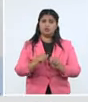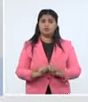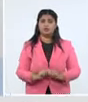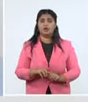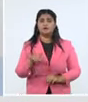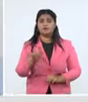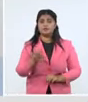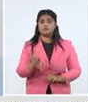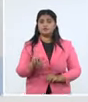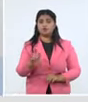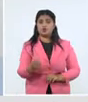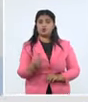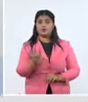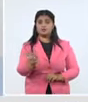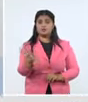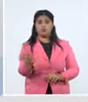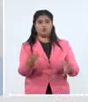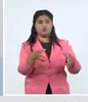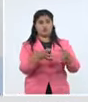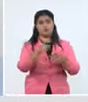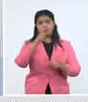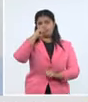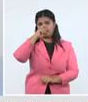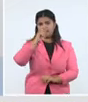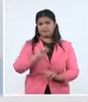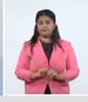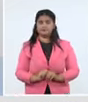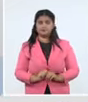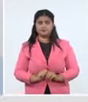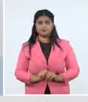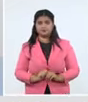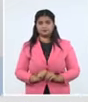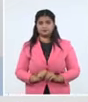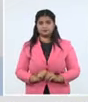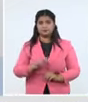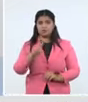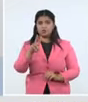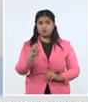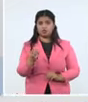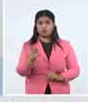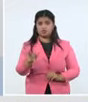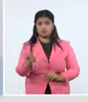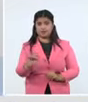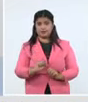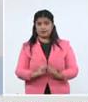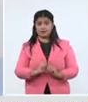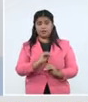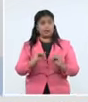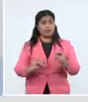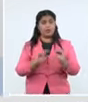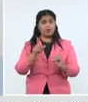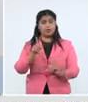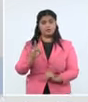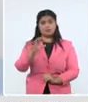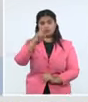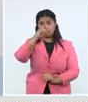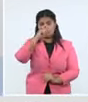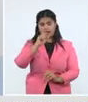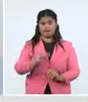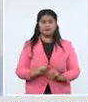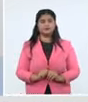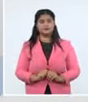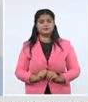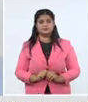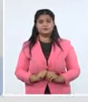18,5%, de ellos 207 de 18 años y menos, 21 de menores de 1 año,